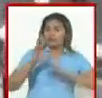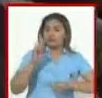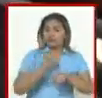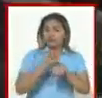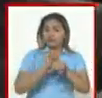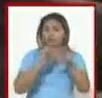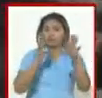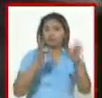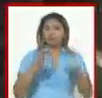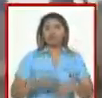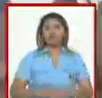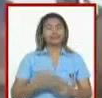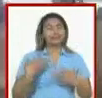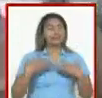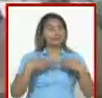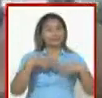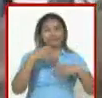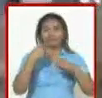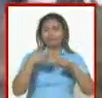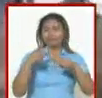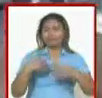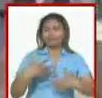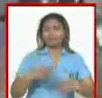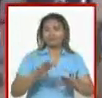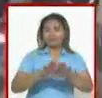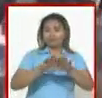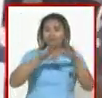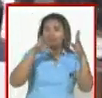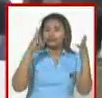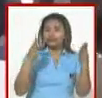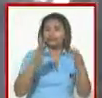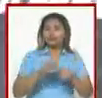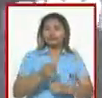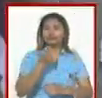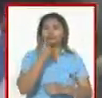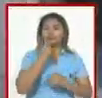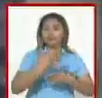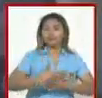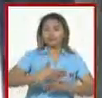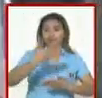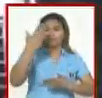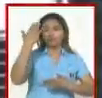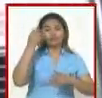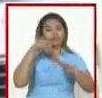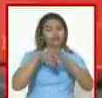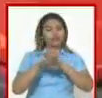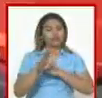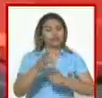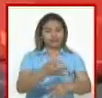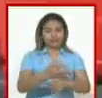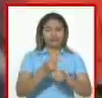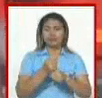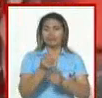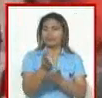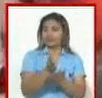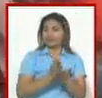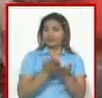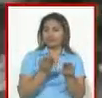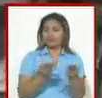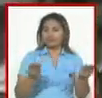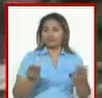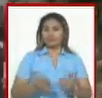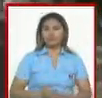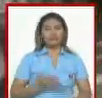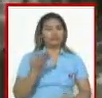dueños y trabajadores se apoderó del momento quienes comenzaron a romper las puertas de cristal de este establecimiento para poder rescatar parte de la